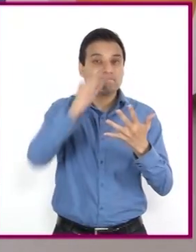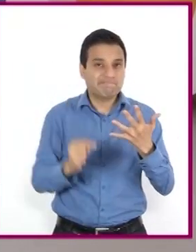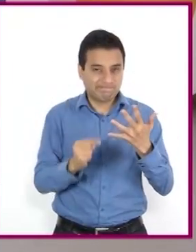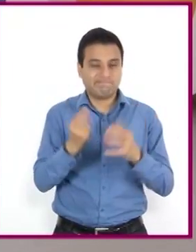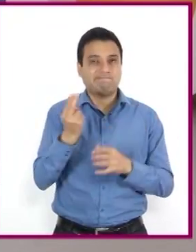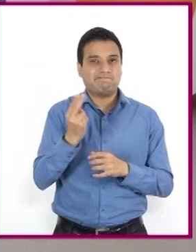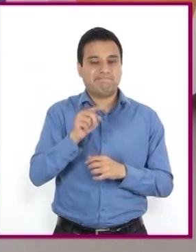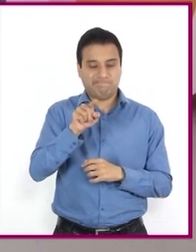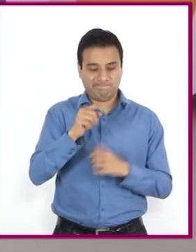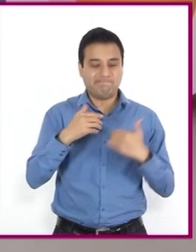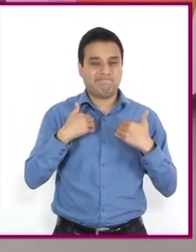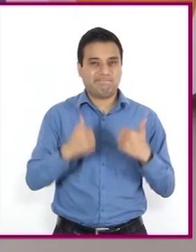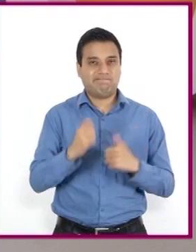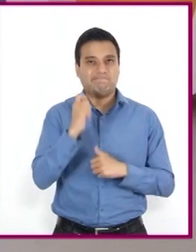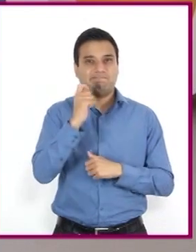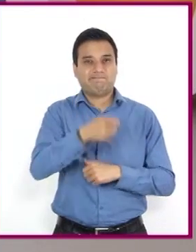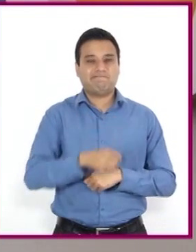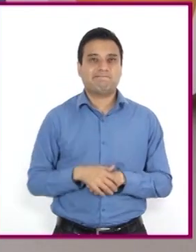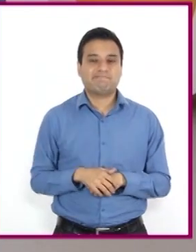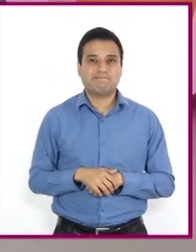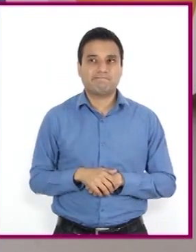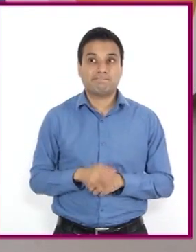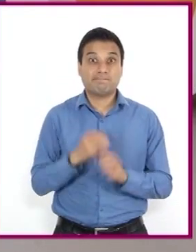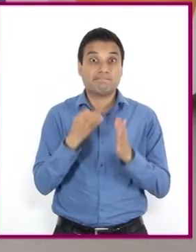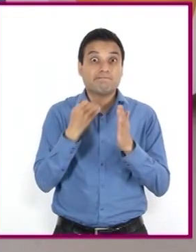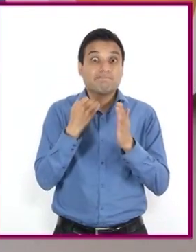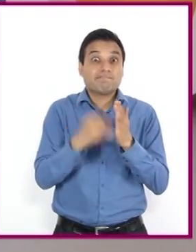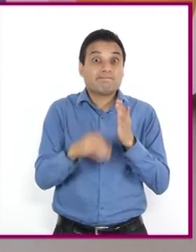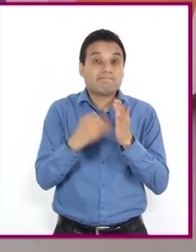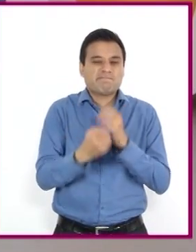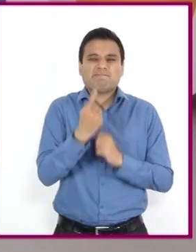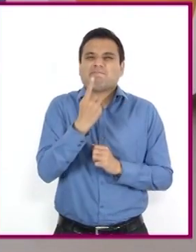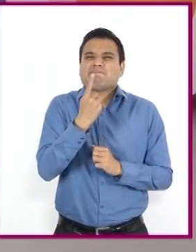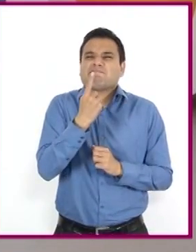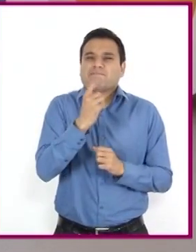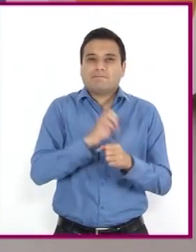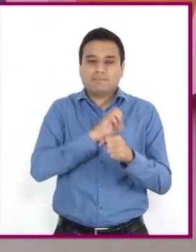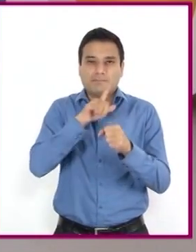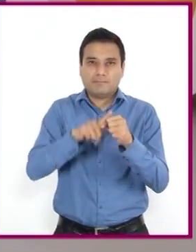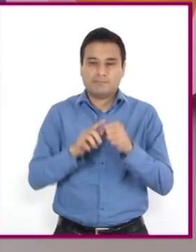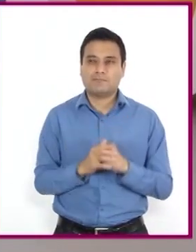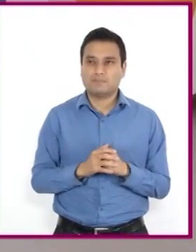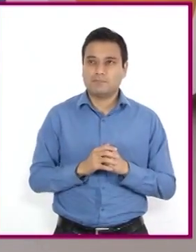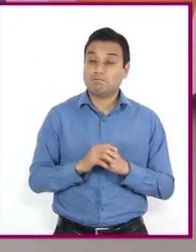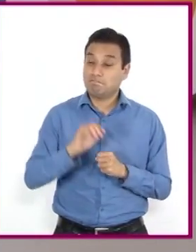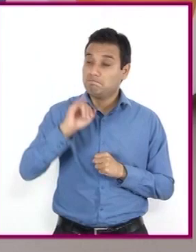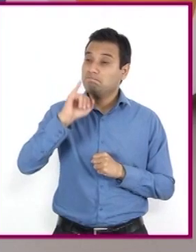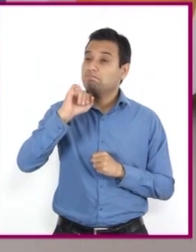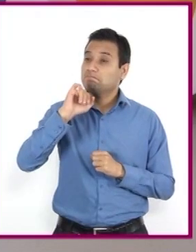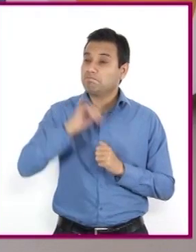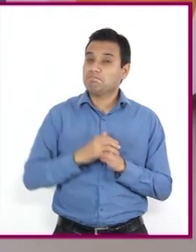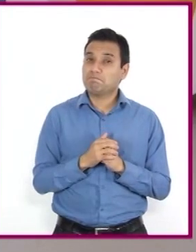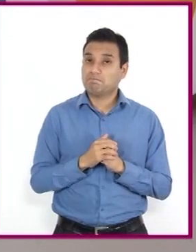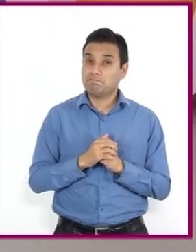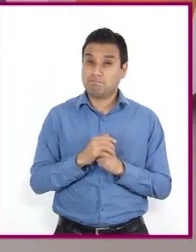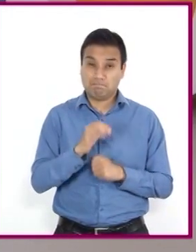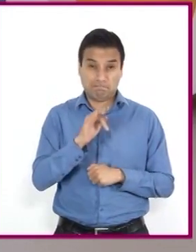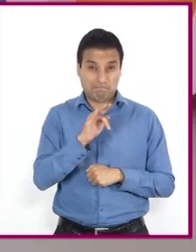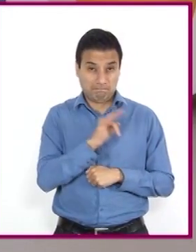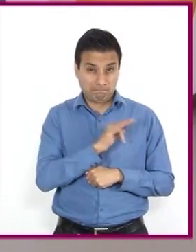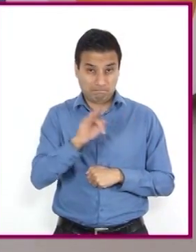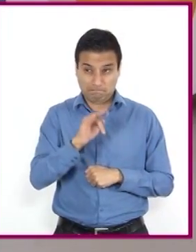hacerlo. Maestro, nos hace falta ver un caso especial. Así es, maestra. ¿Nos podrías ayudar